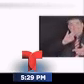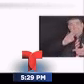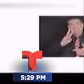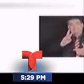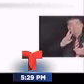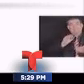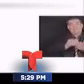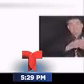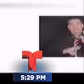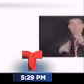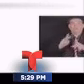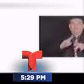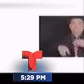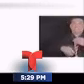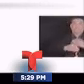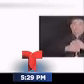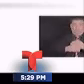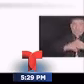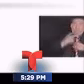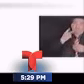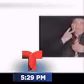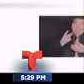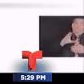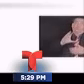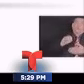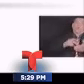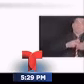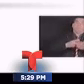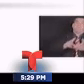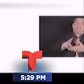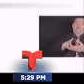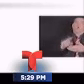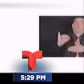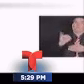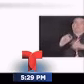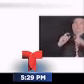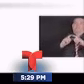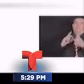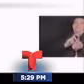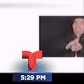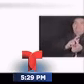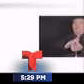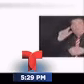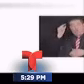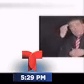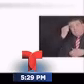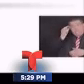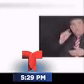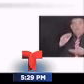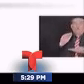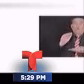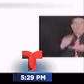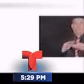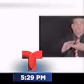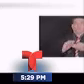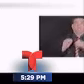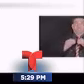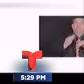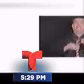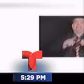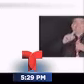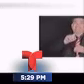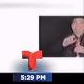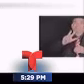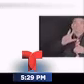76 mil personas adicionales verán sus copagos del plan médico del gobierno reducirse.